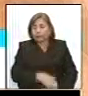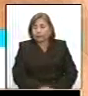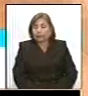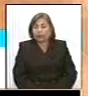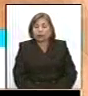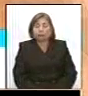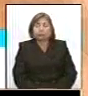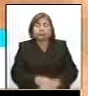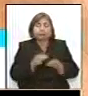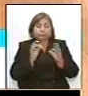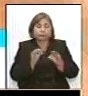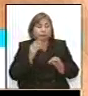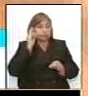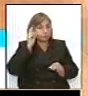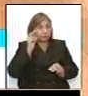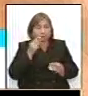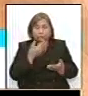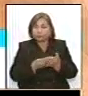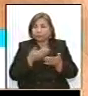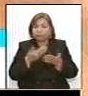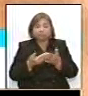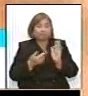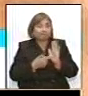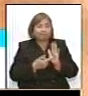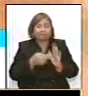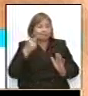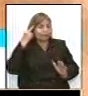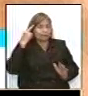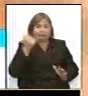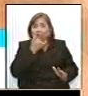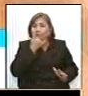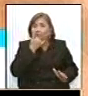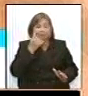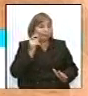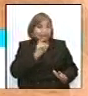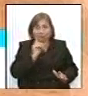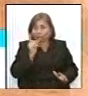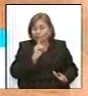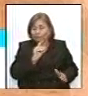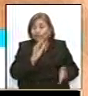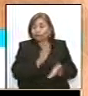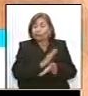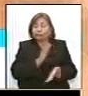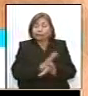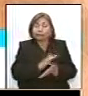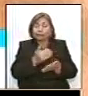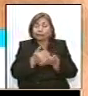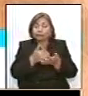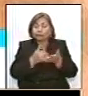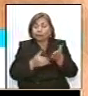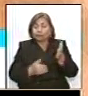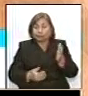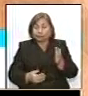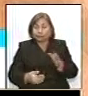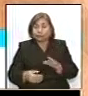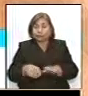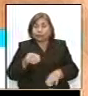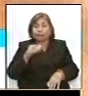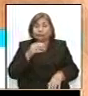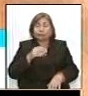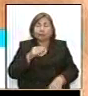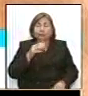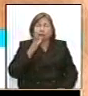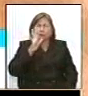Se considera que eso no se trata de un error en su momento, dado que en el documento sin número fechado el miércoles